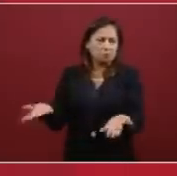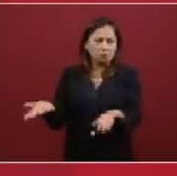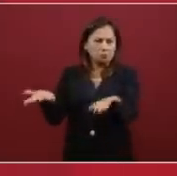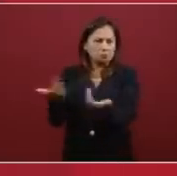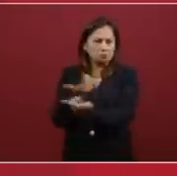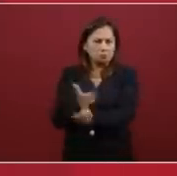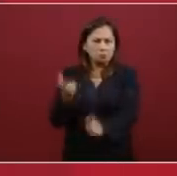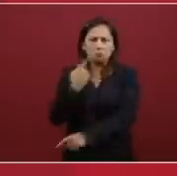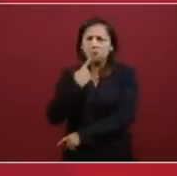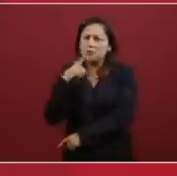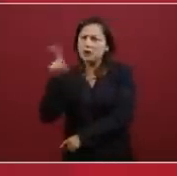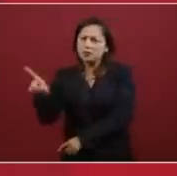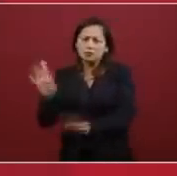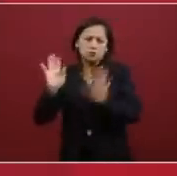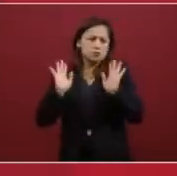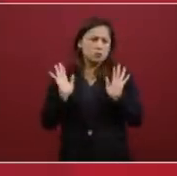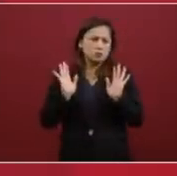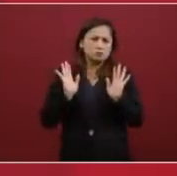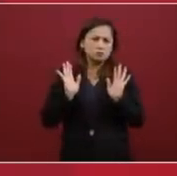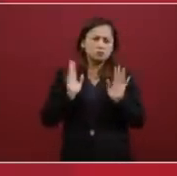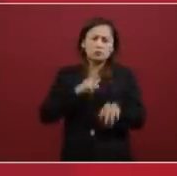respetuosos de